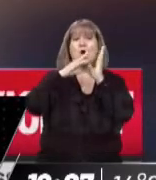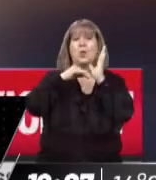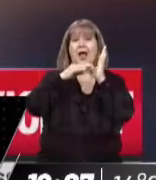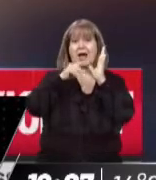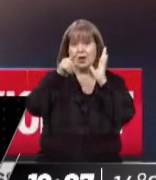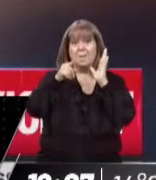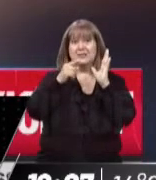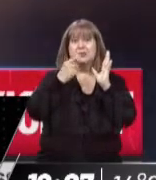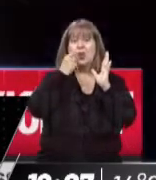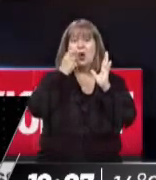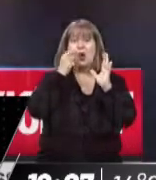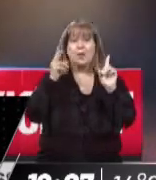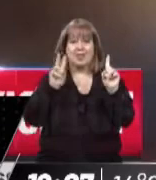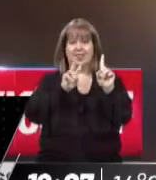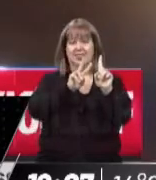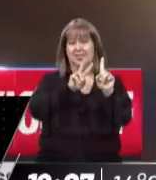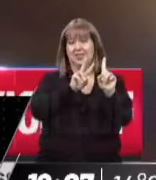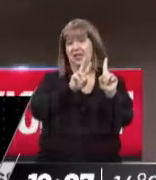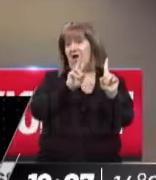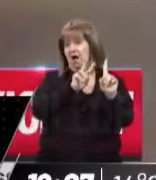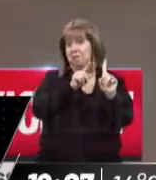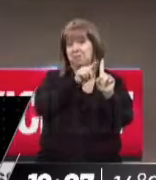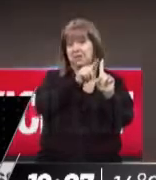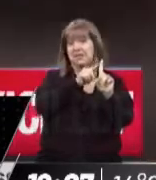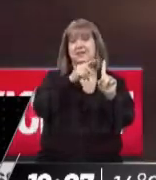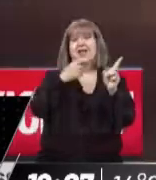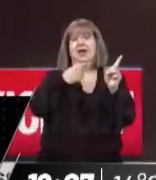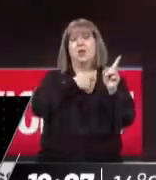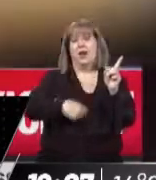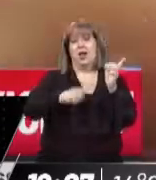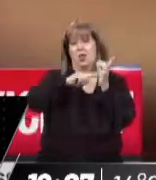puja bastante tensa por parte de